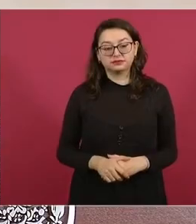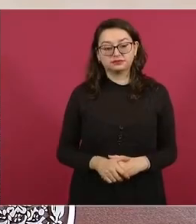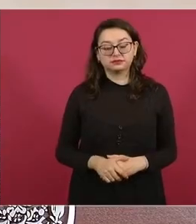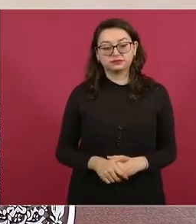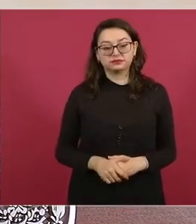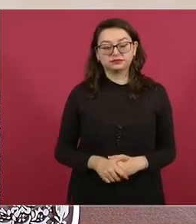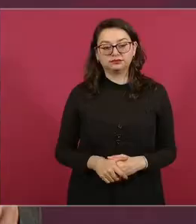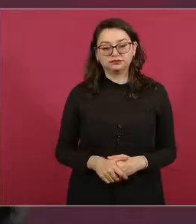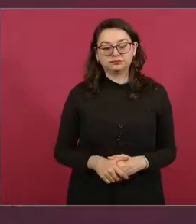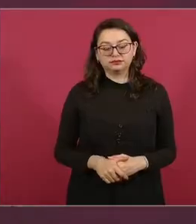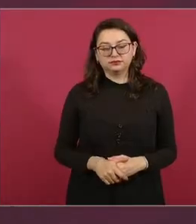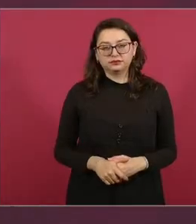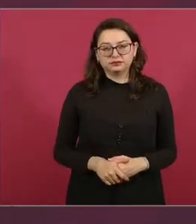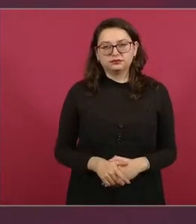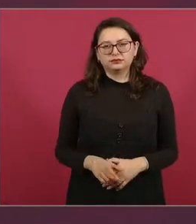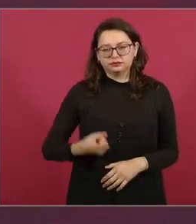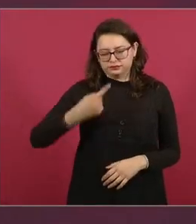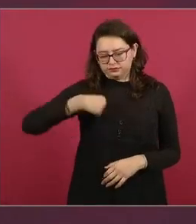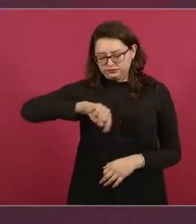Estábamos sacando la cuenta y